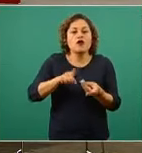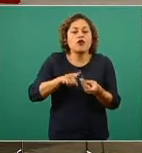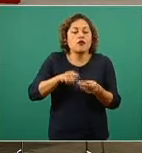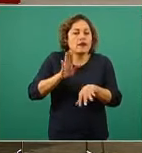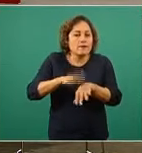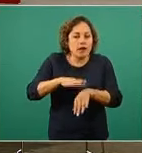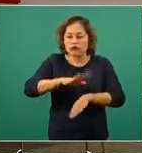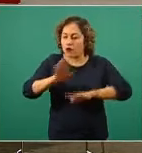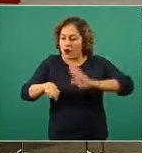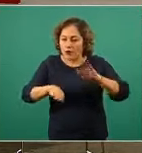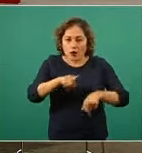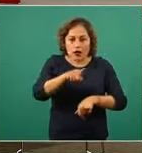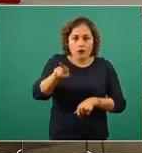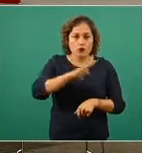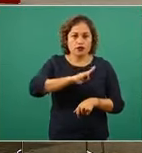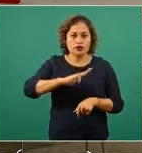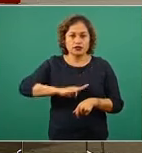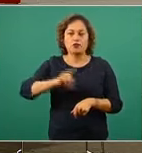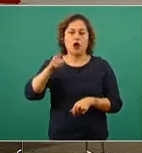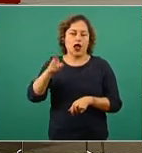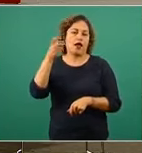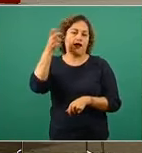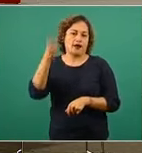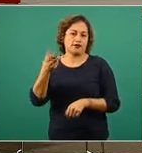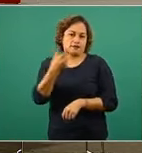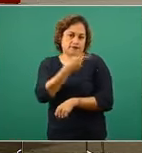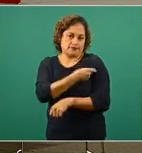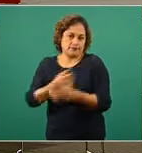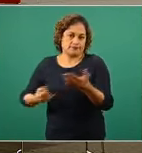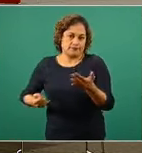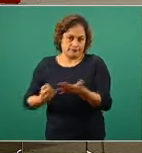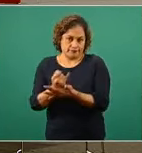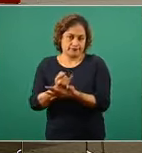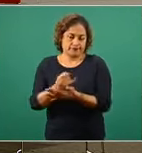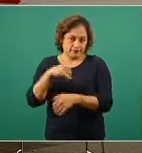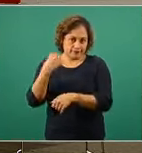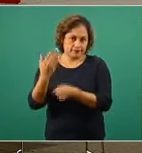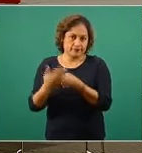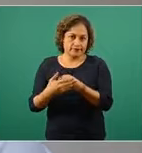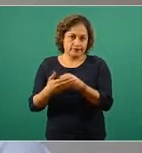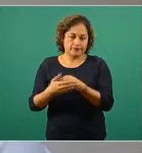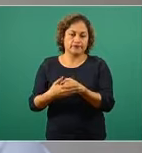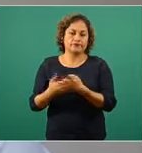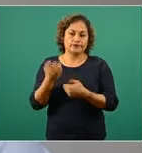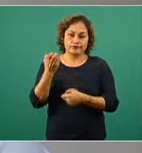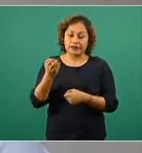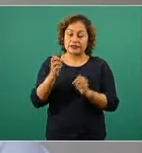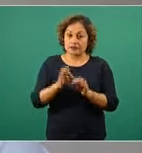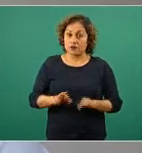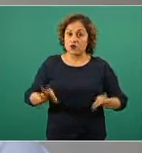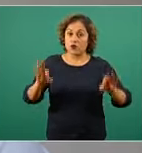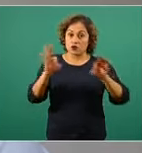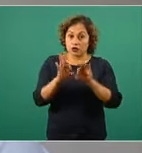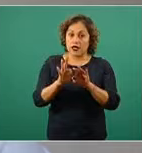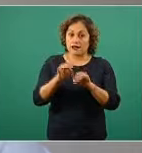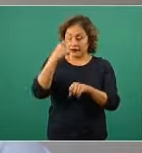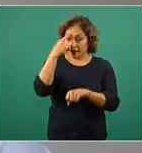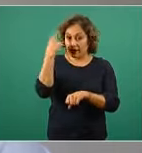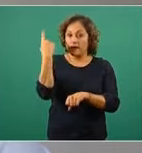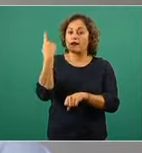estuviera ocurriendo tasas de mortalidad y de letalidad importantes para la